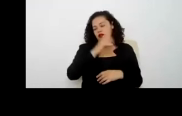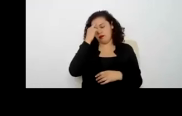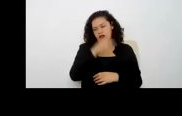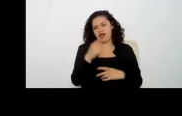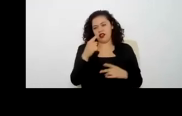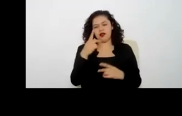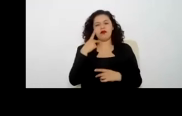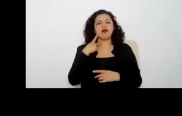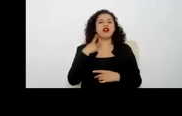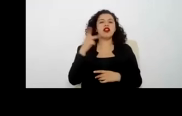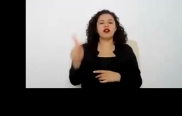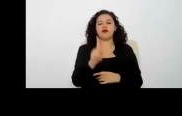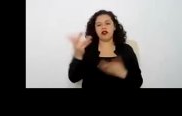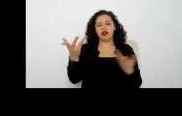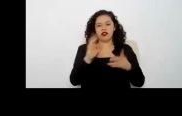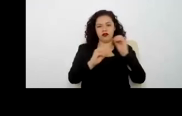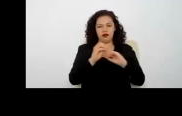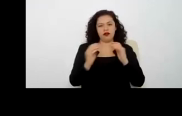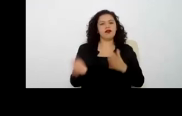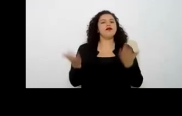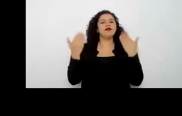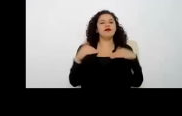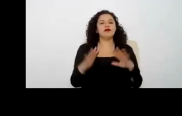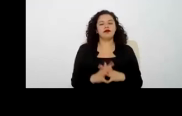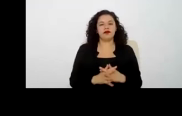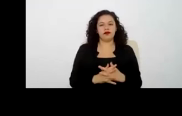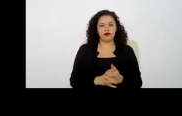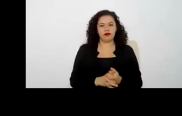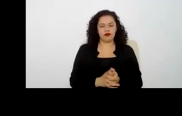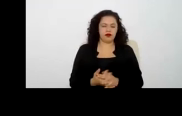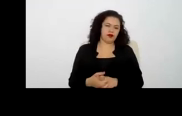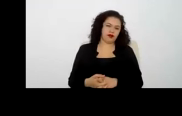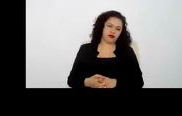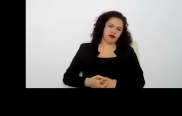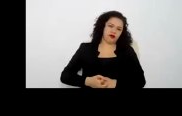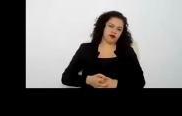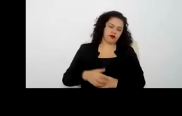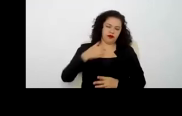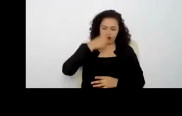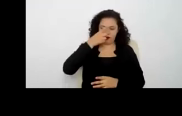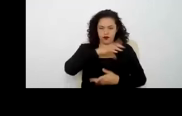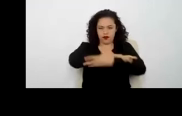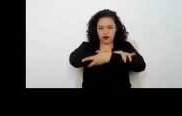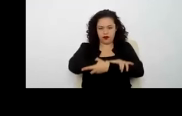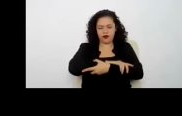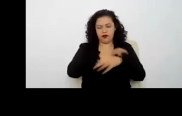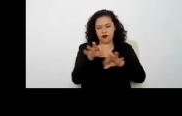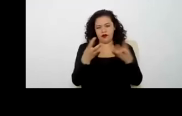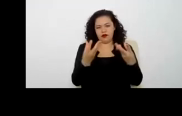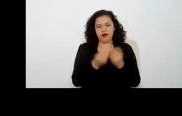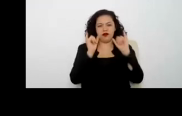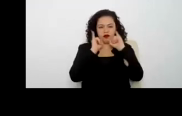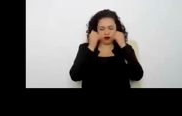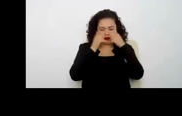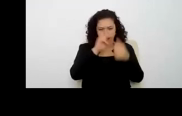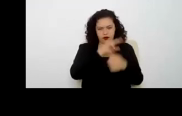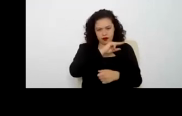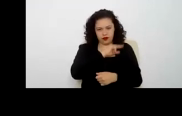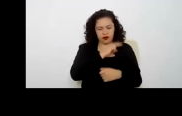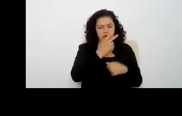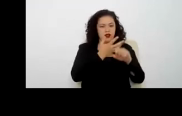pública. Siguiente, por favor. Como les decía, tenemos alianzas y colaboraciones con muchas juntas de asistencia de varios